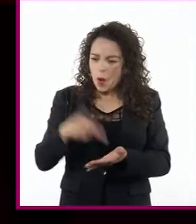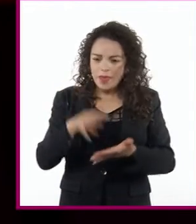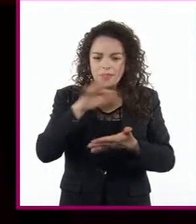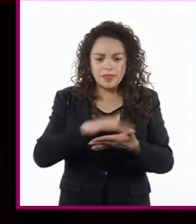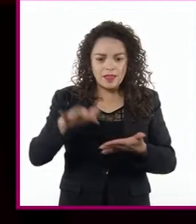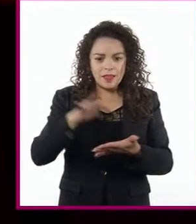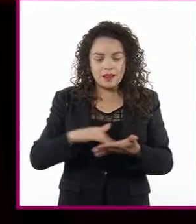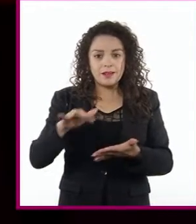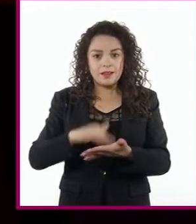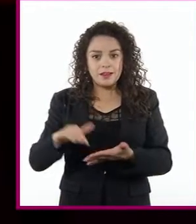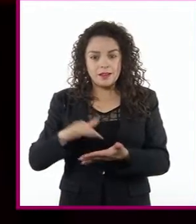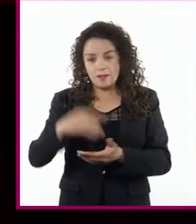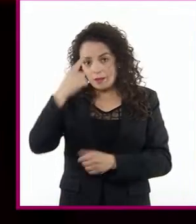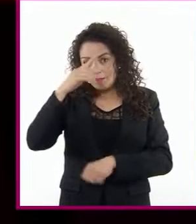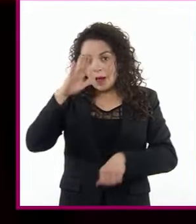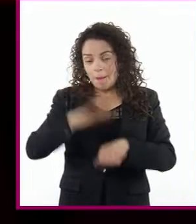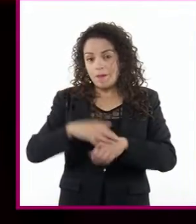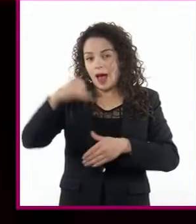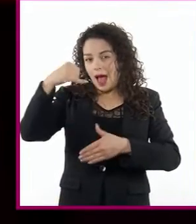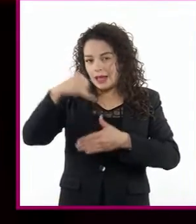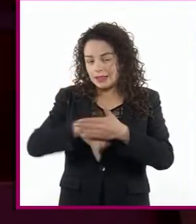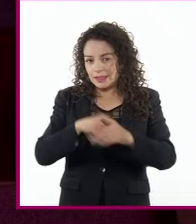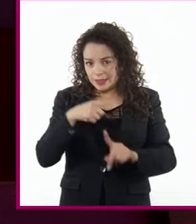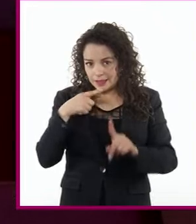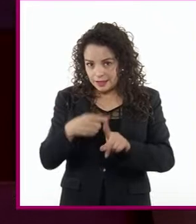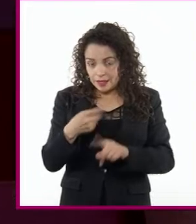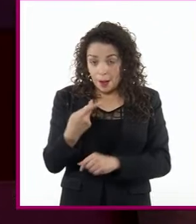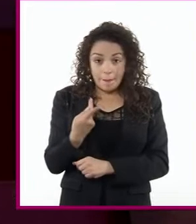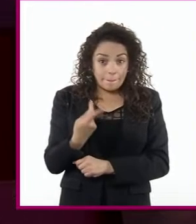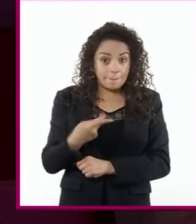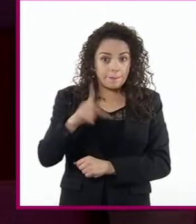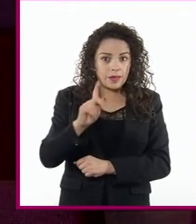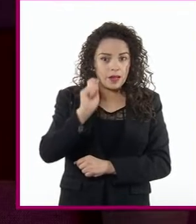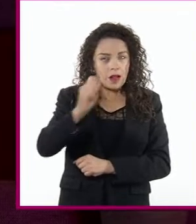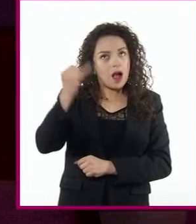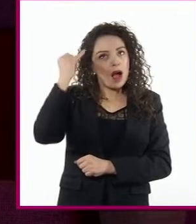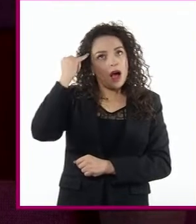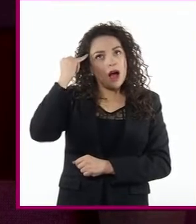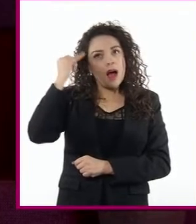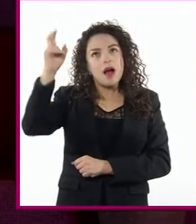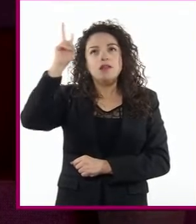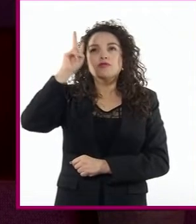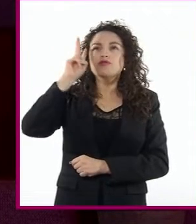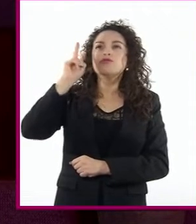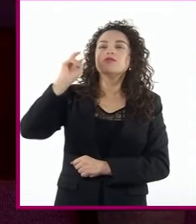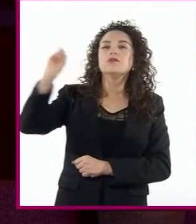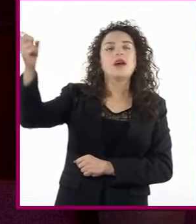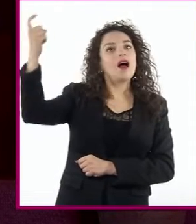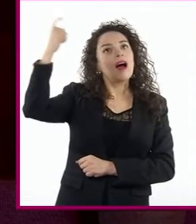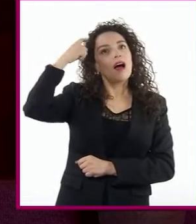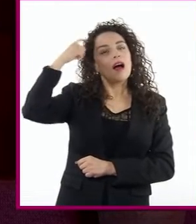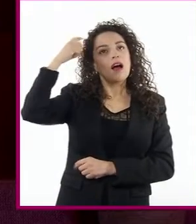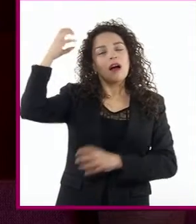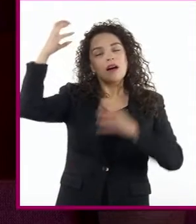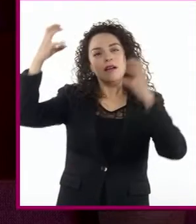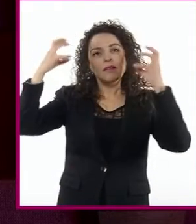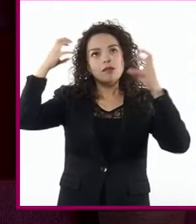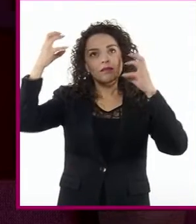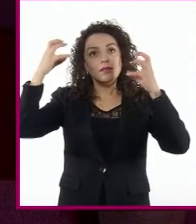no percibidos inicialmente, pero la imaginación y la reflexión se ven altamente